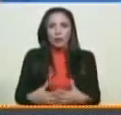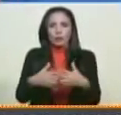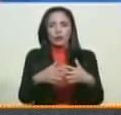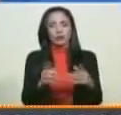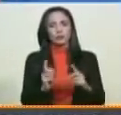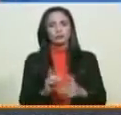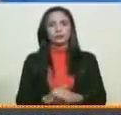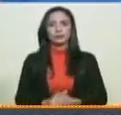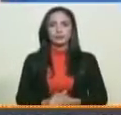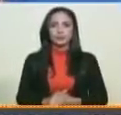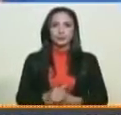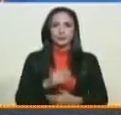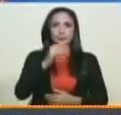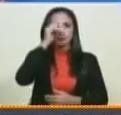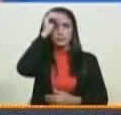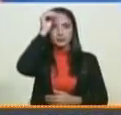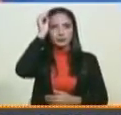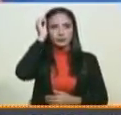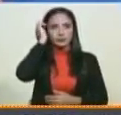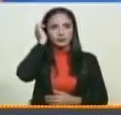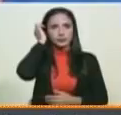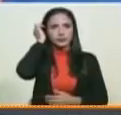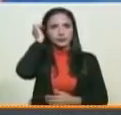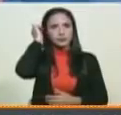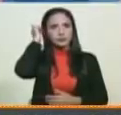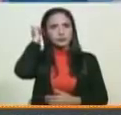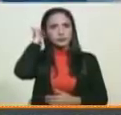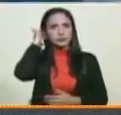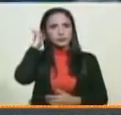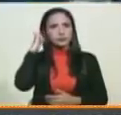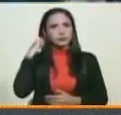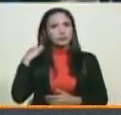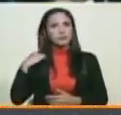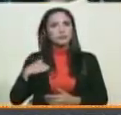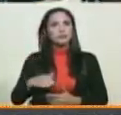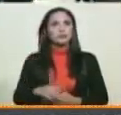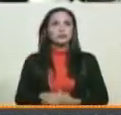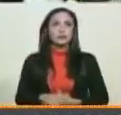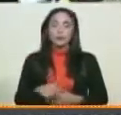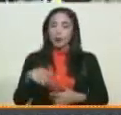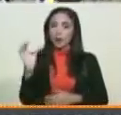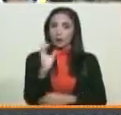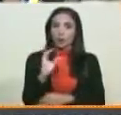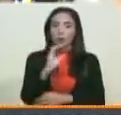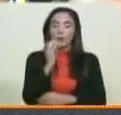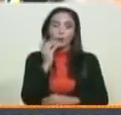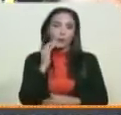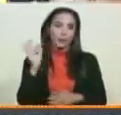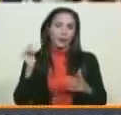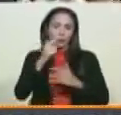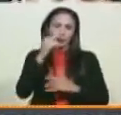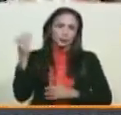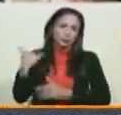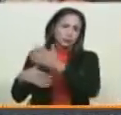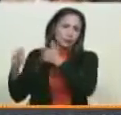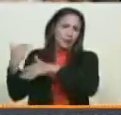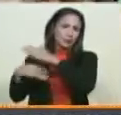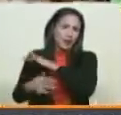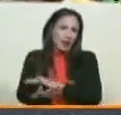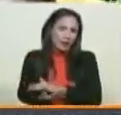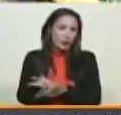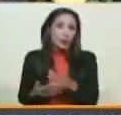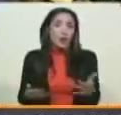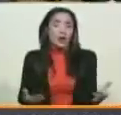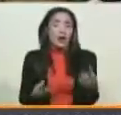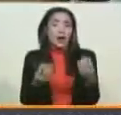Colombia, hace décadas, ha debido ser declarado como una crisis humanitaria. Y eso tuvo un impacto en los